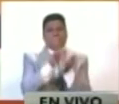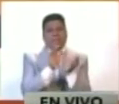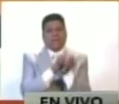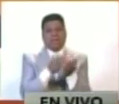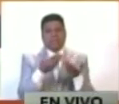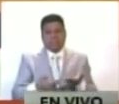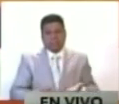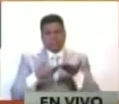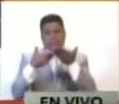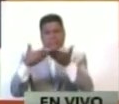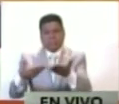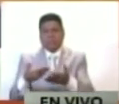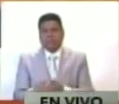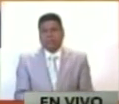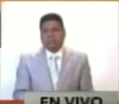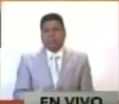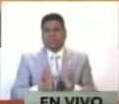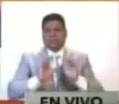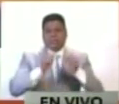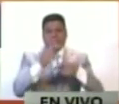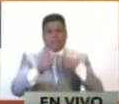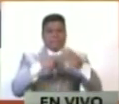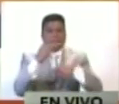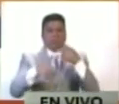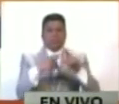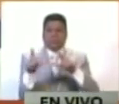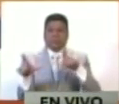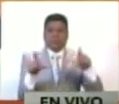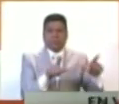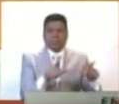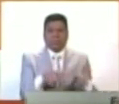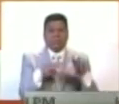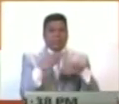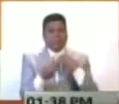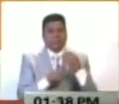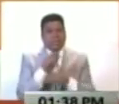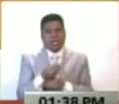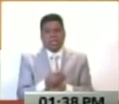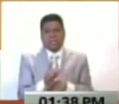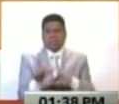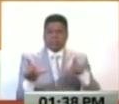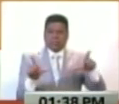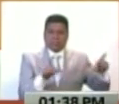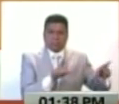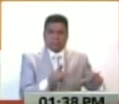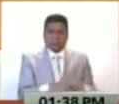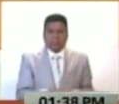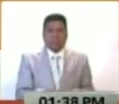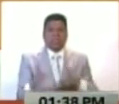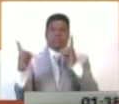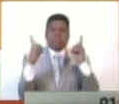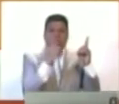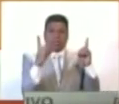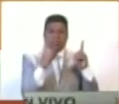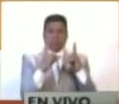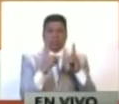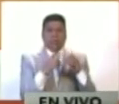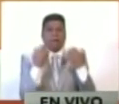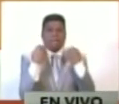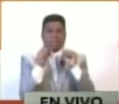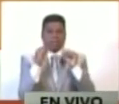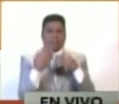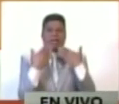llevadas, inicien su proceso para ser adoptadas y pasar ya sí del discurso a la acción.